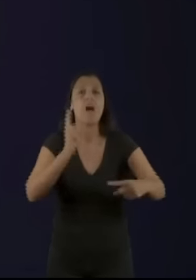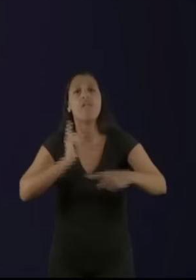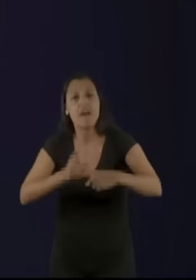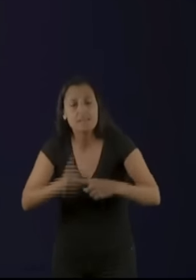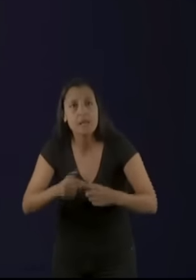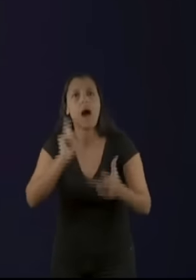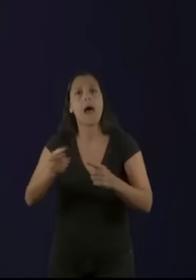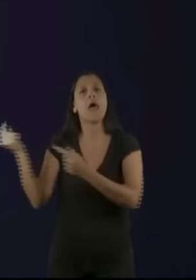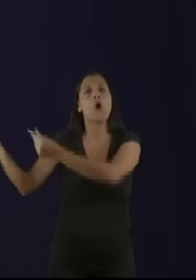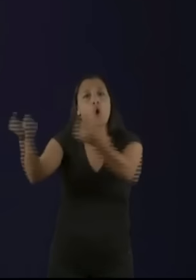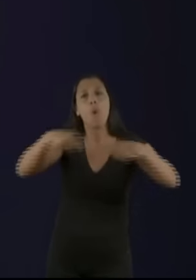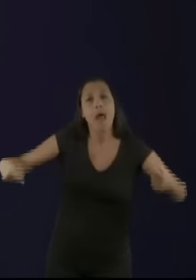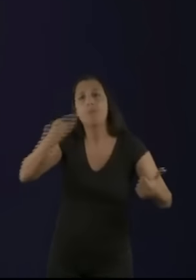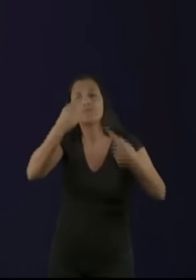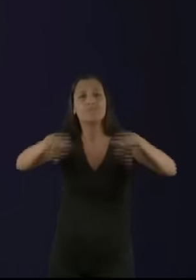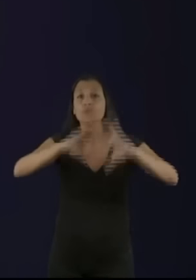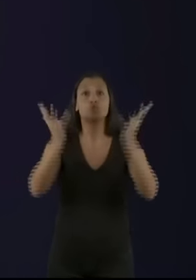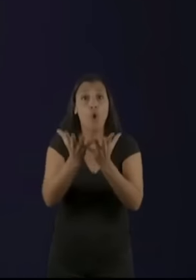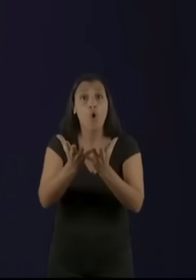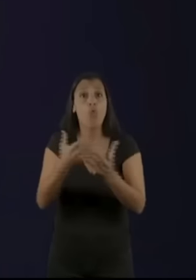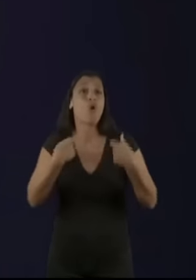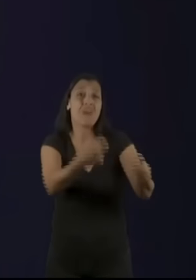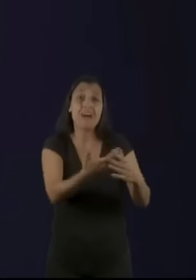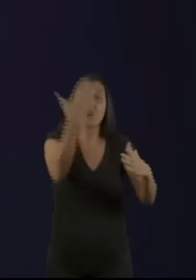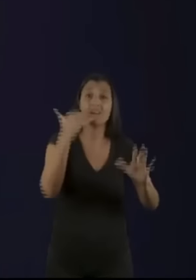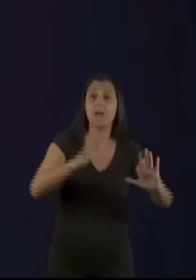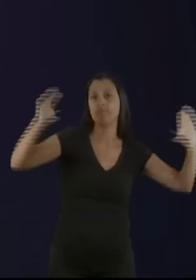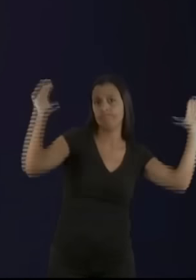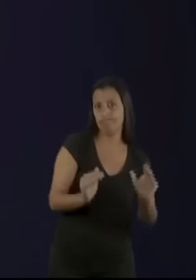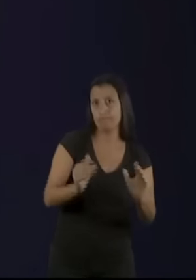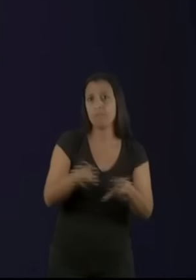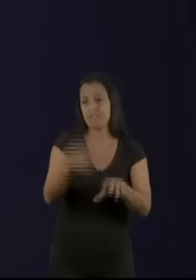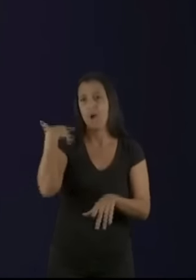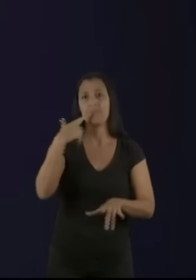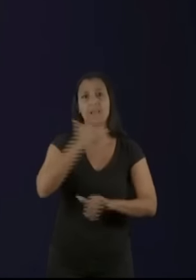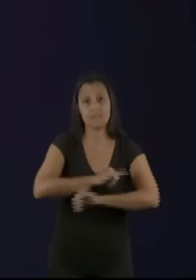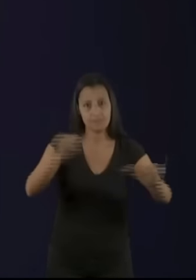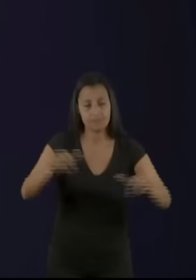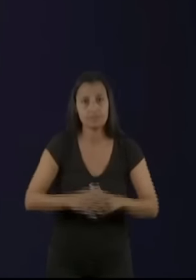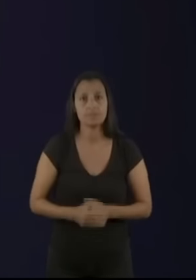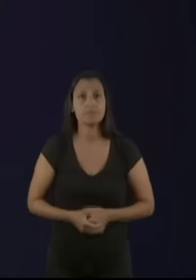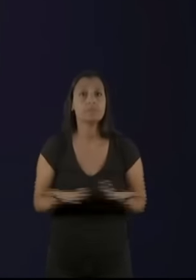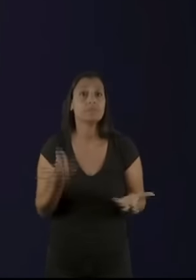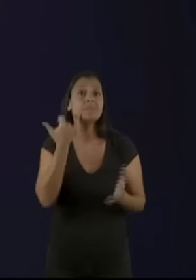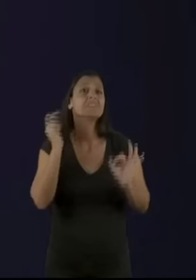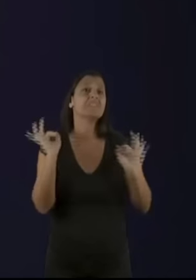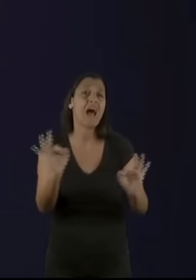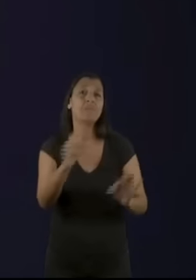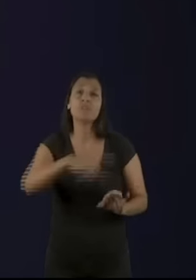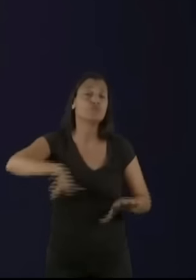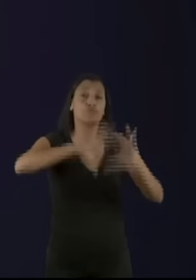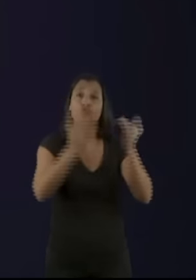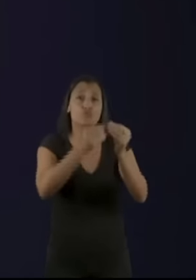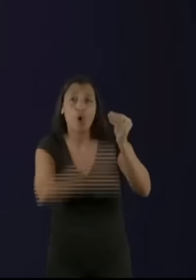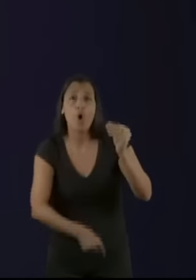suministros comestibles etcétera que le fui comentando días pasados eh que esto ya representaba un